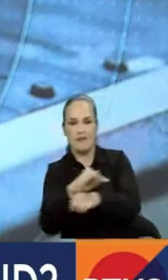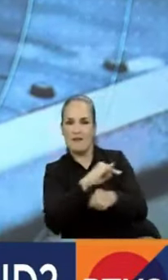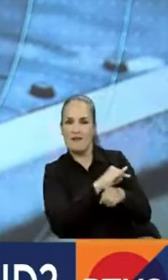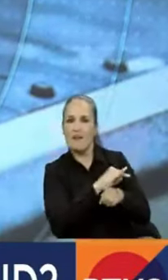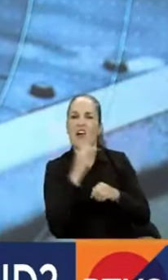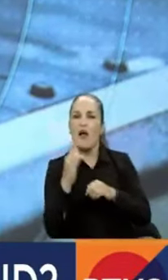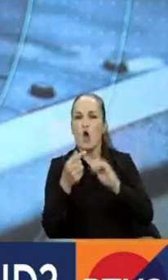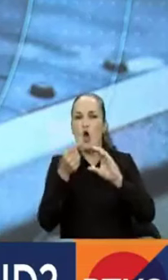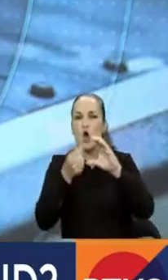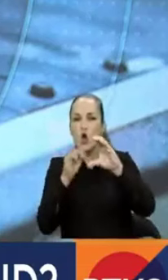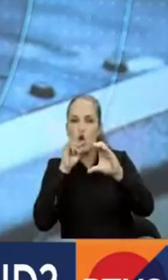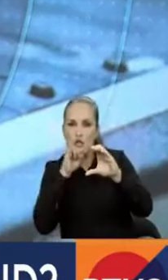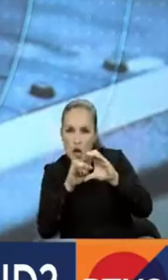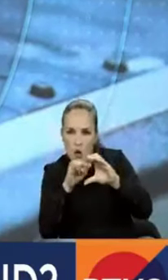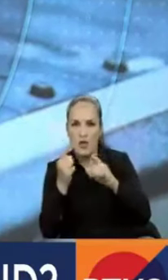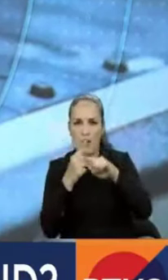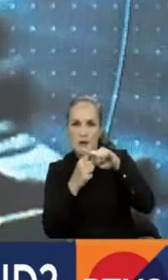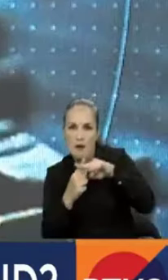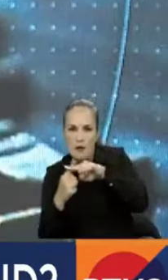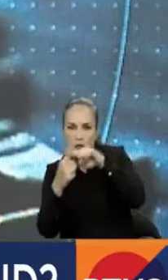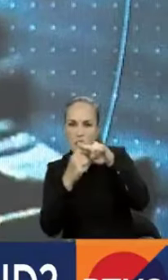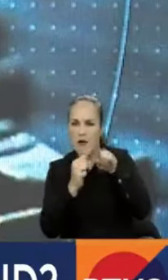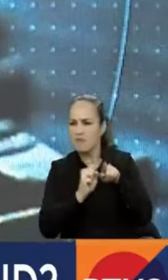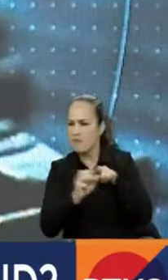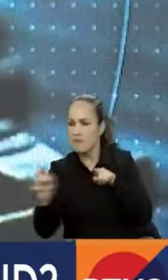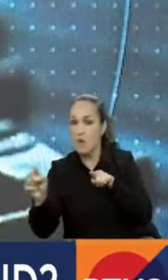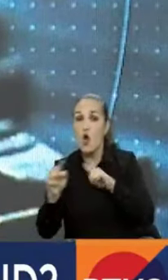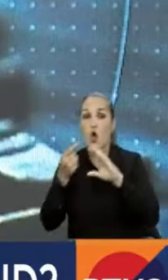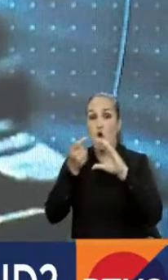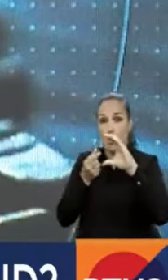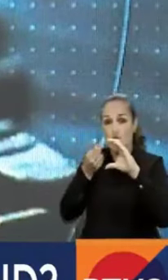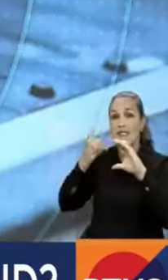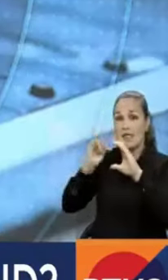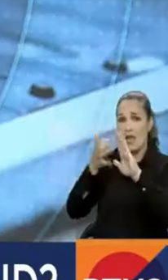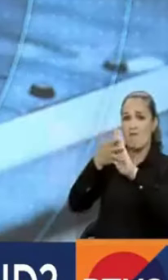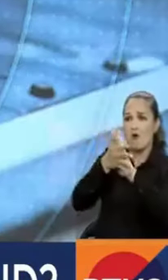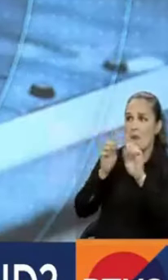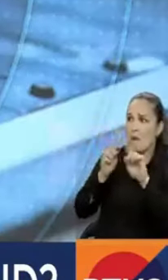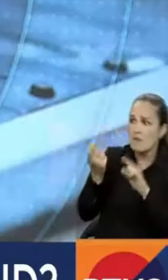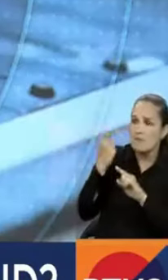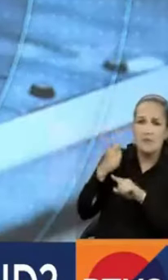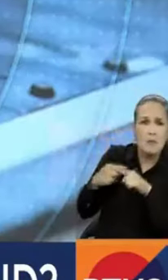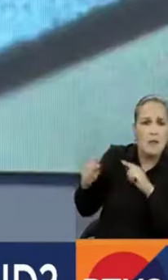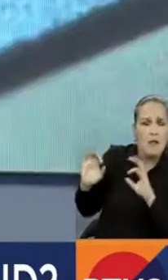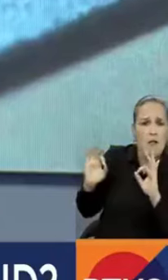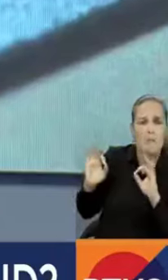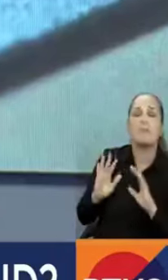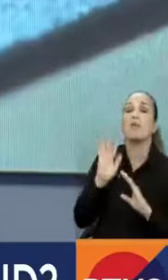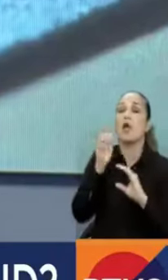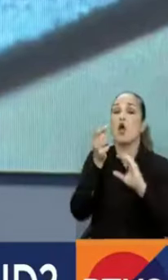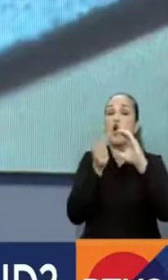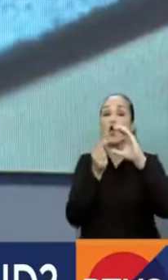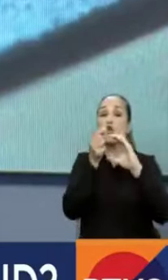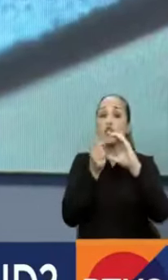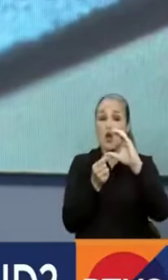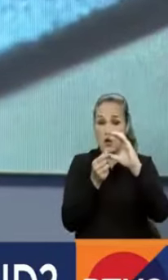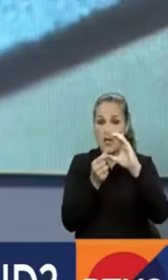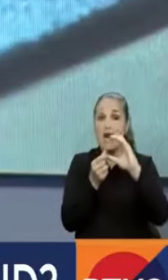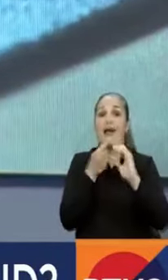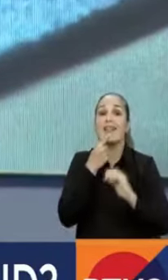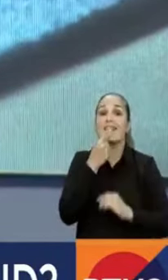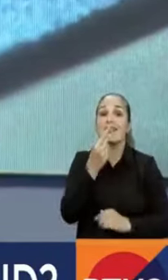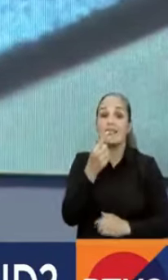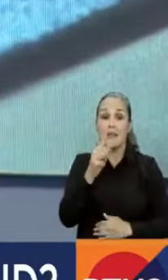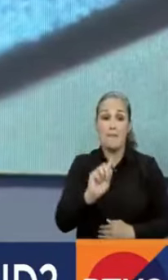General de la República, pero también falta más de ese informe, algo que se había pedido ya hace algunas semanas. La Contraloría General de la República anunció que